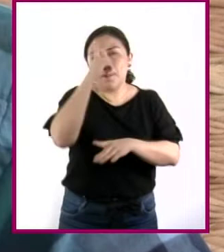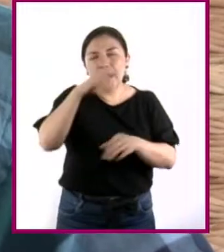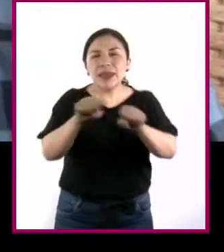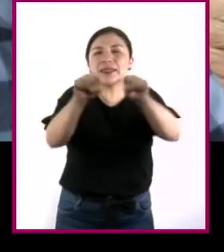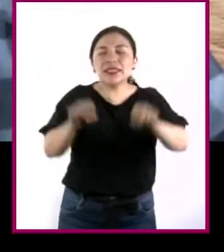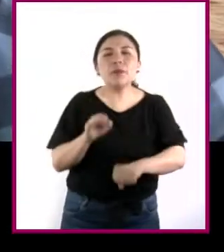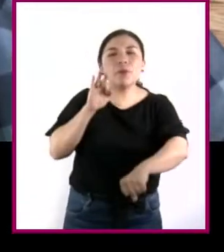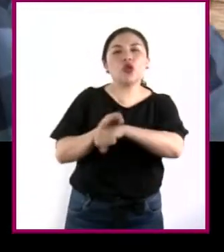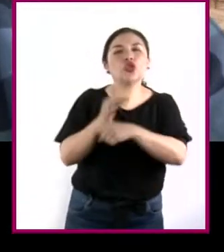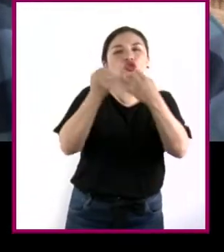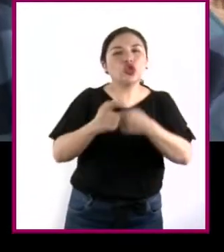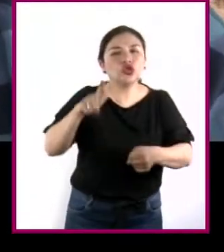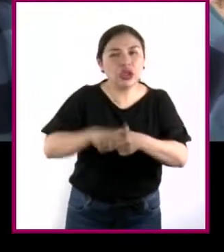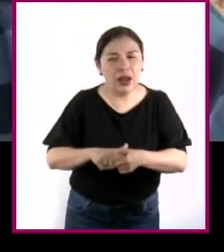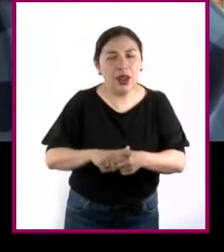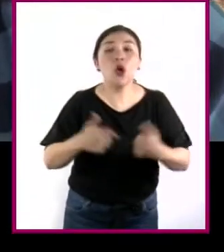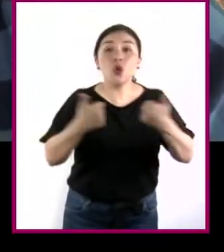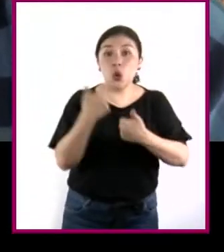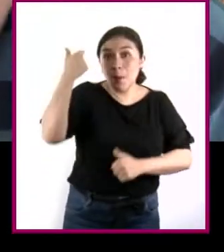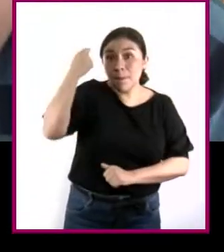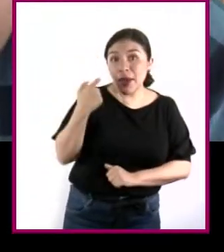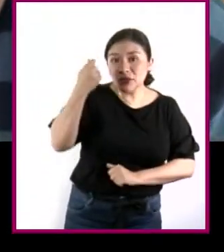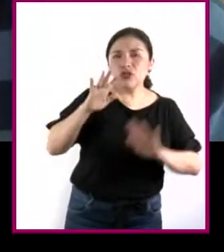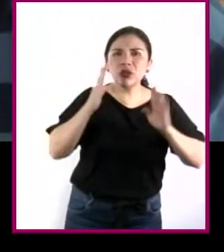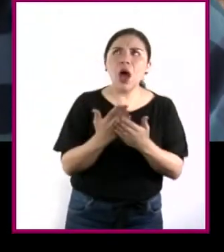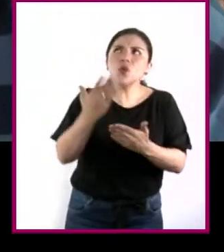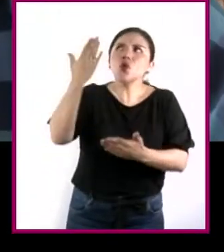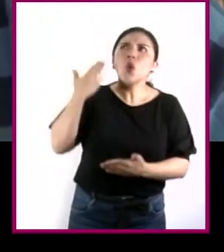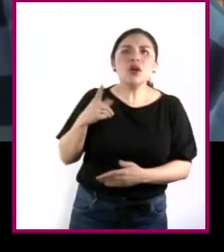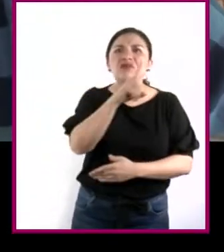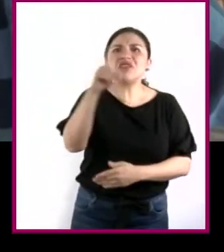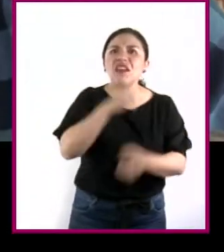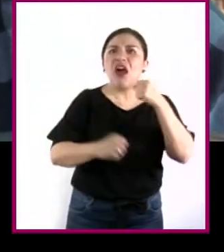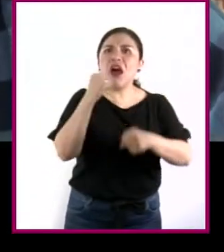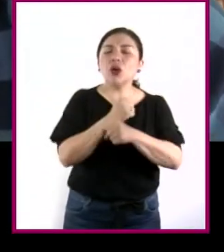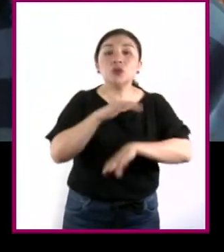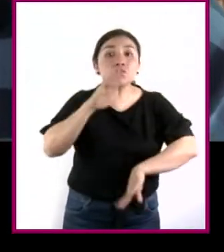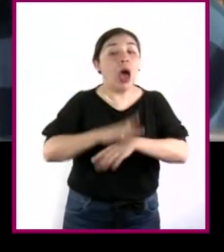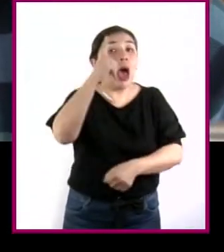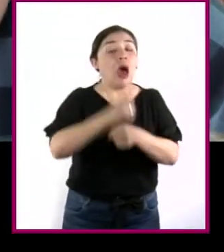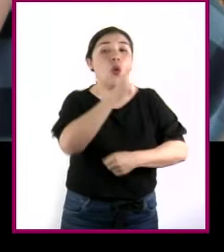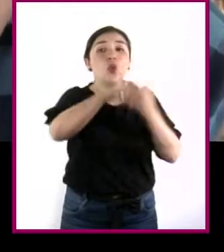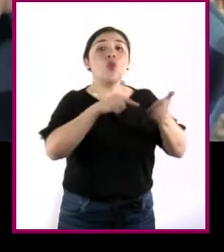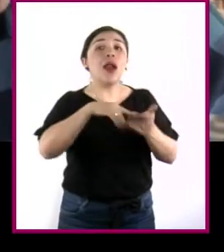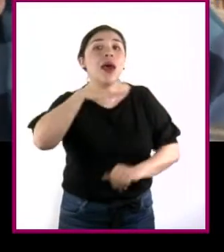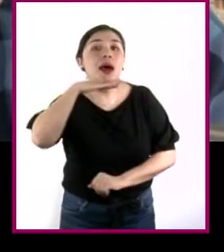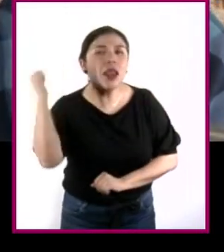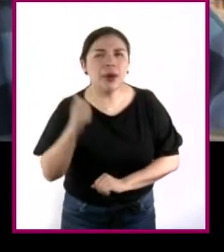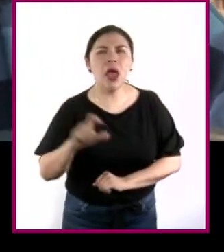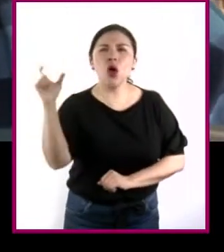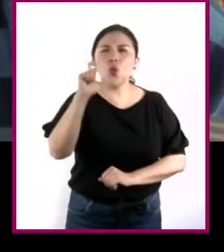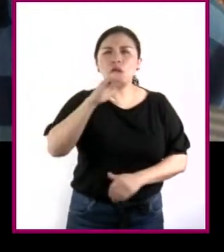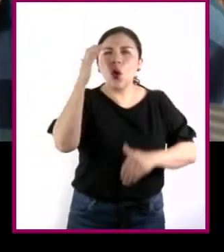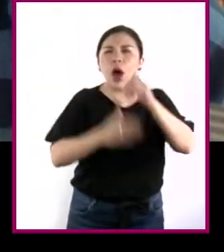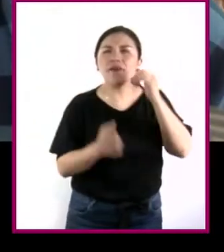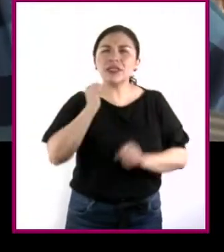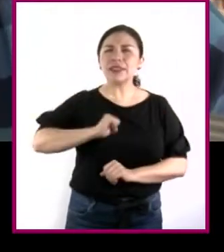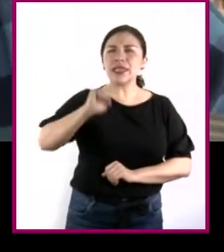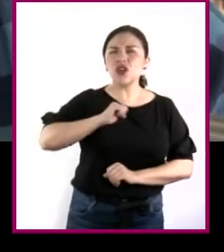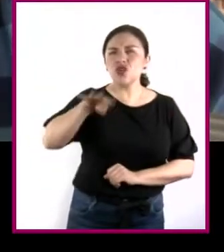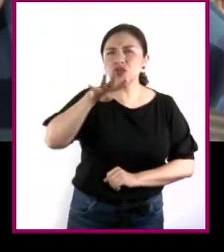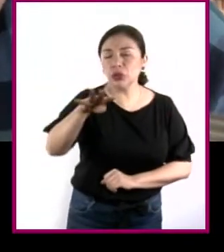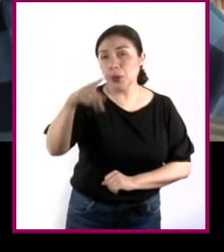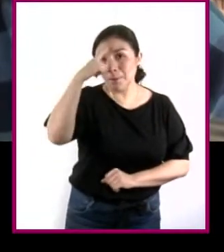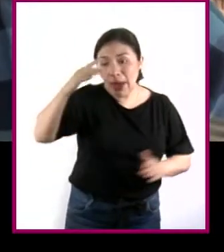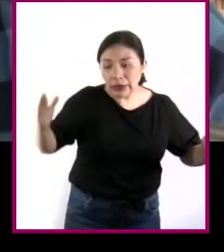protección social. Las pensiones ya tienen más de un siglo de existencia y fue en Alemania, a finales del siglo XIX, que con el fin de